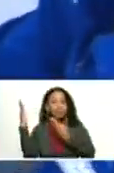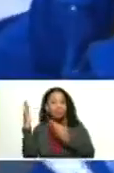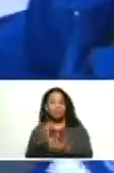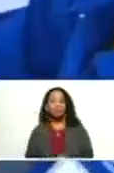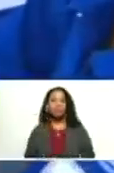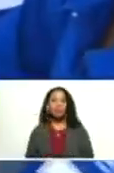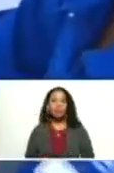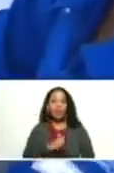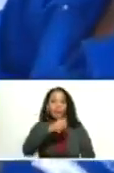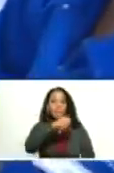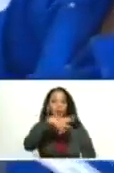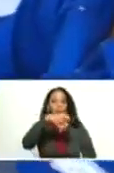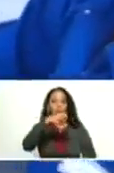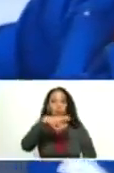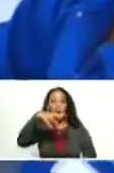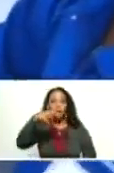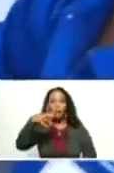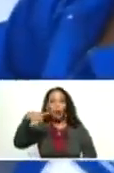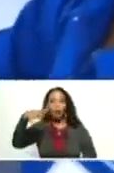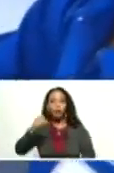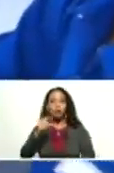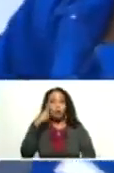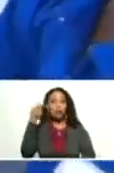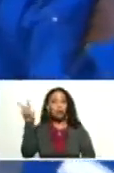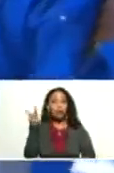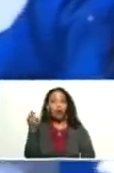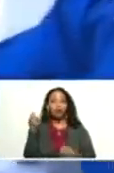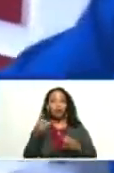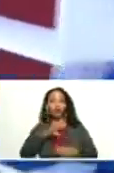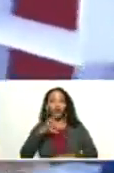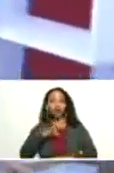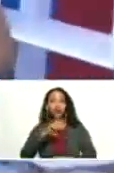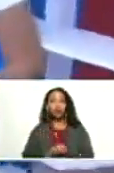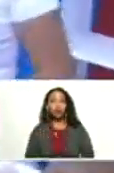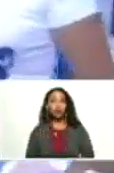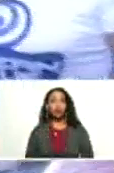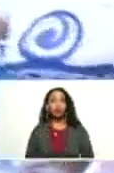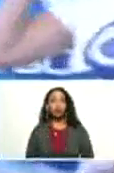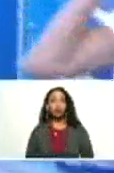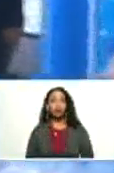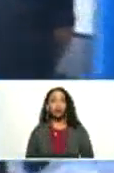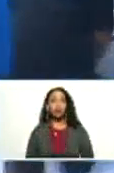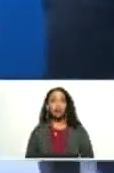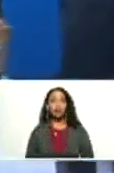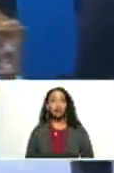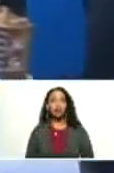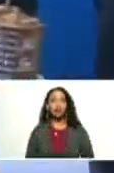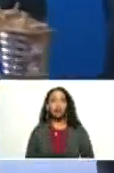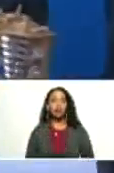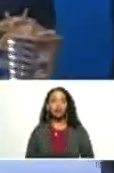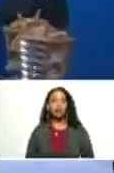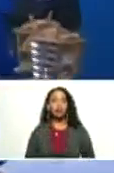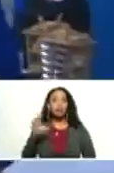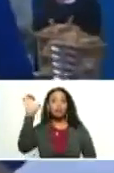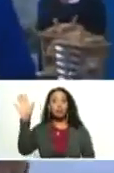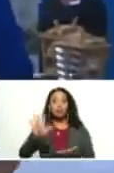El pulpito, mira, ese pulpo se ve fresquito, chico. Este es Venezuela. Diario El País,